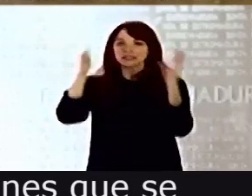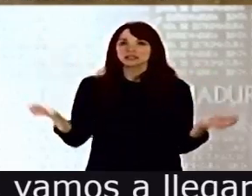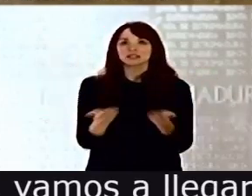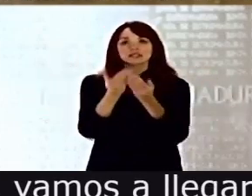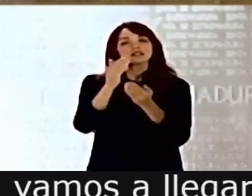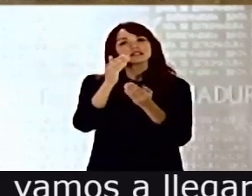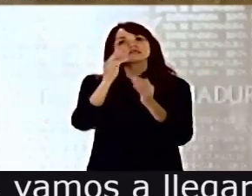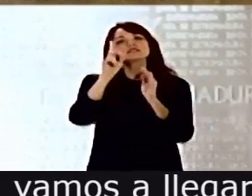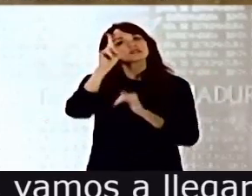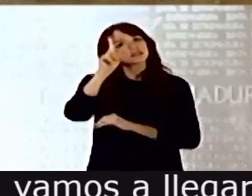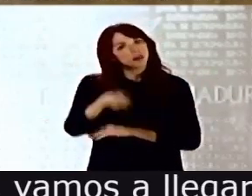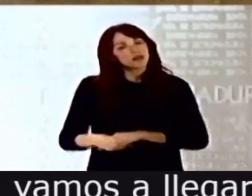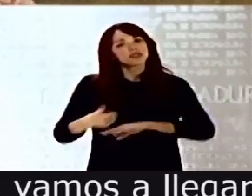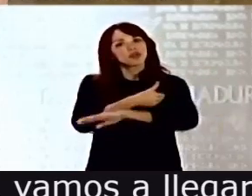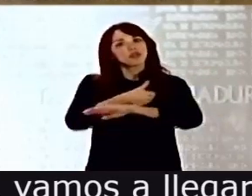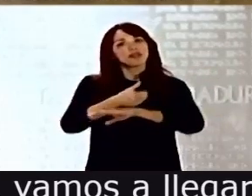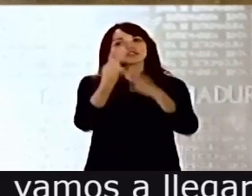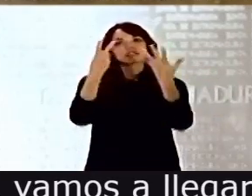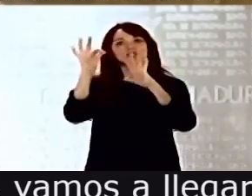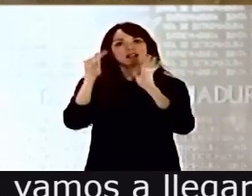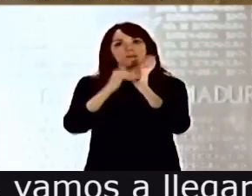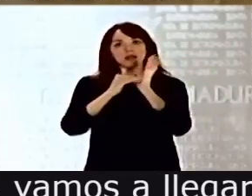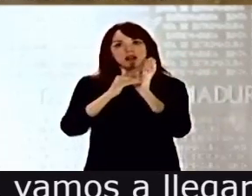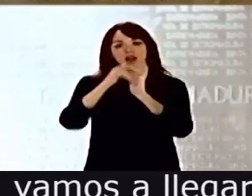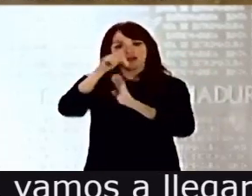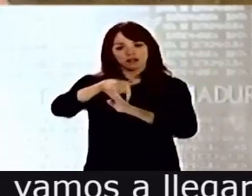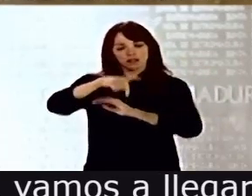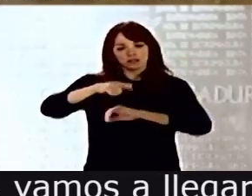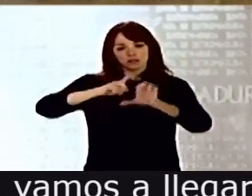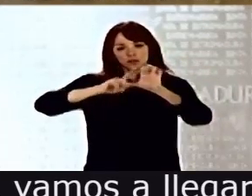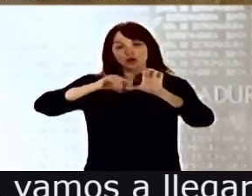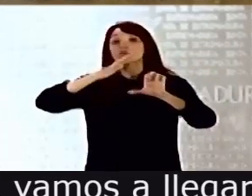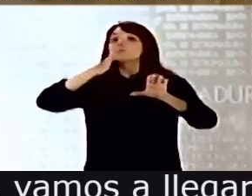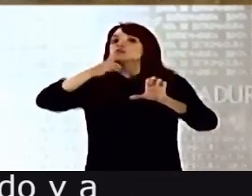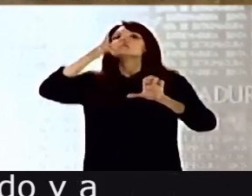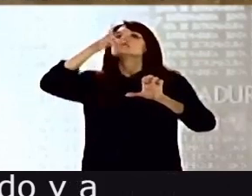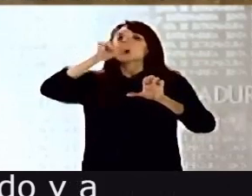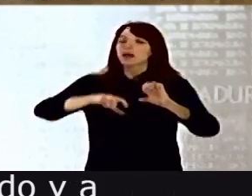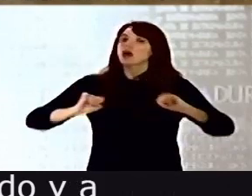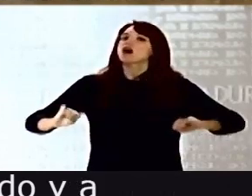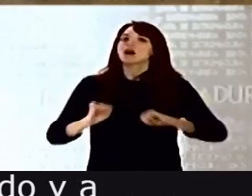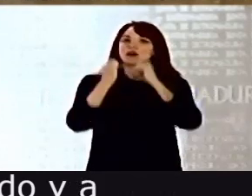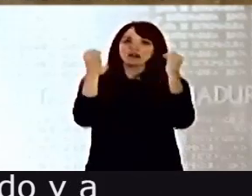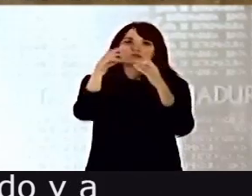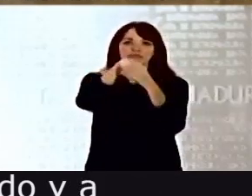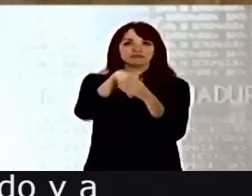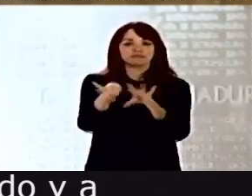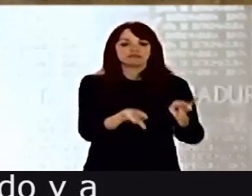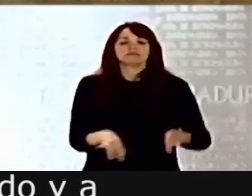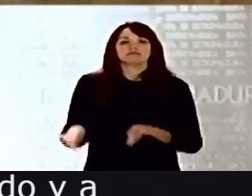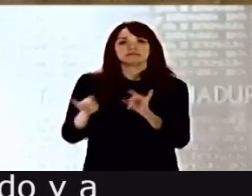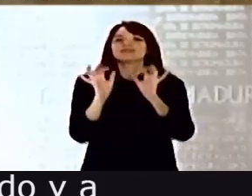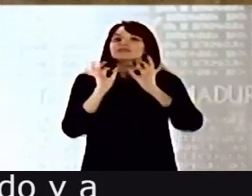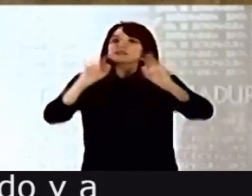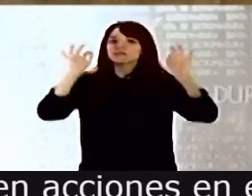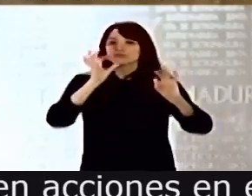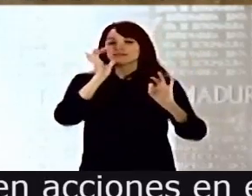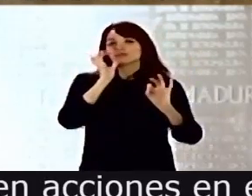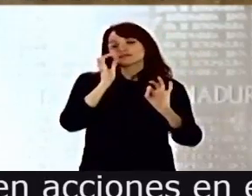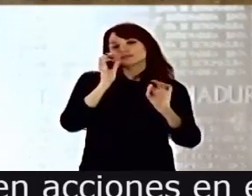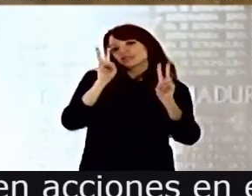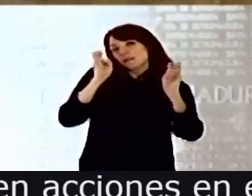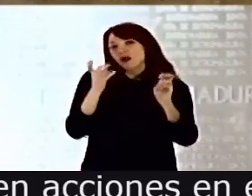70.000 ciudadanos de la región, porque también se hacen acciones en nuestro propio territorio regional muy destinadas especialmente a todo lo que tiene